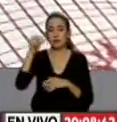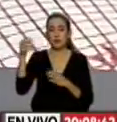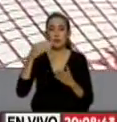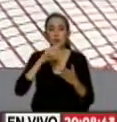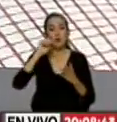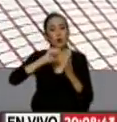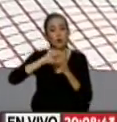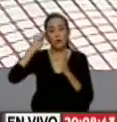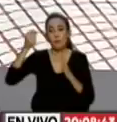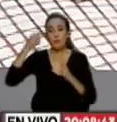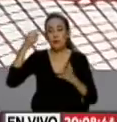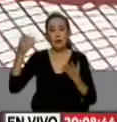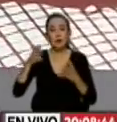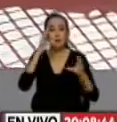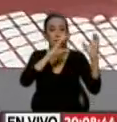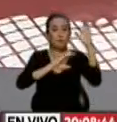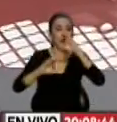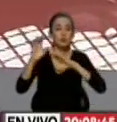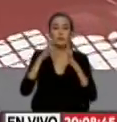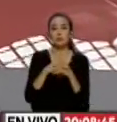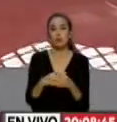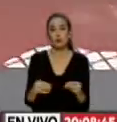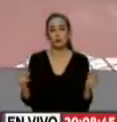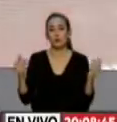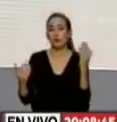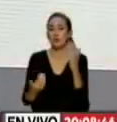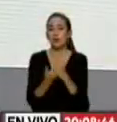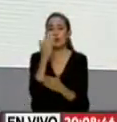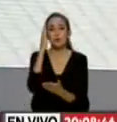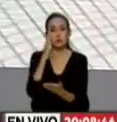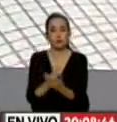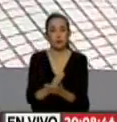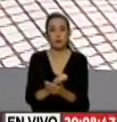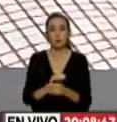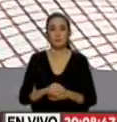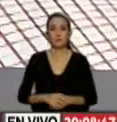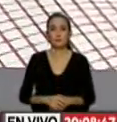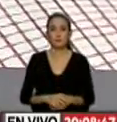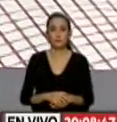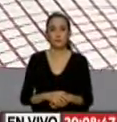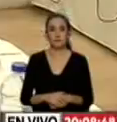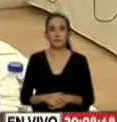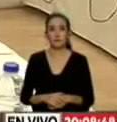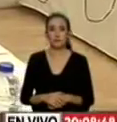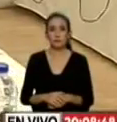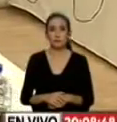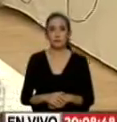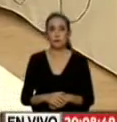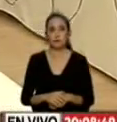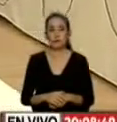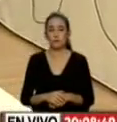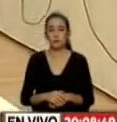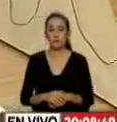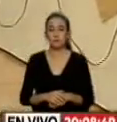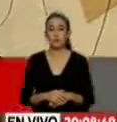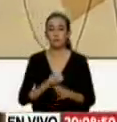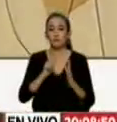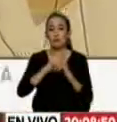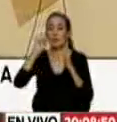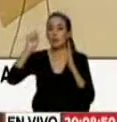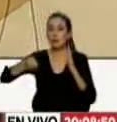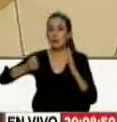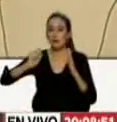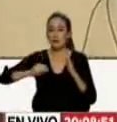sin efecto el laudo arbitral con acciones de nulidad o interpretación. El procurador Íñigo Salvador expuso ante la Comisión